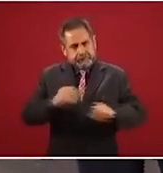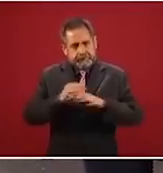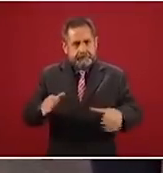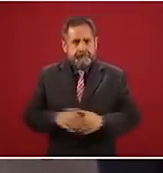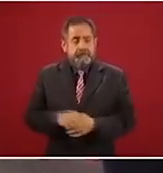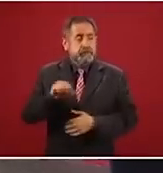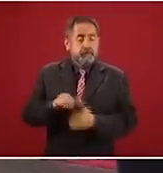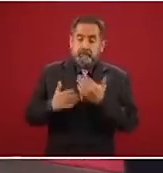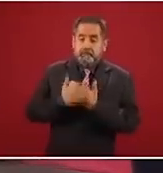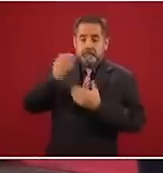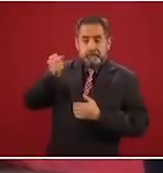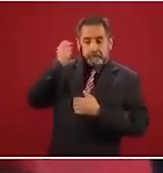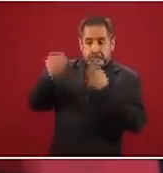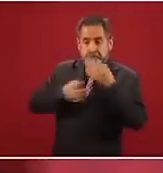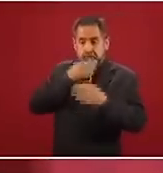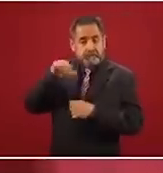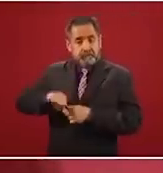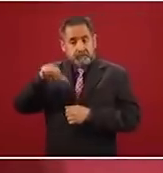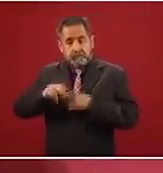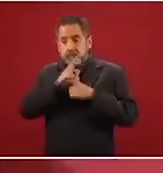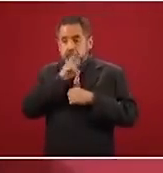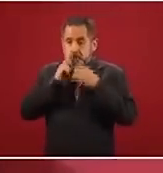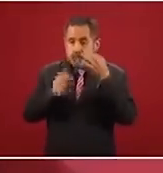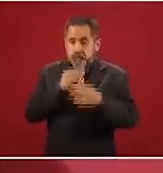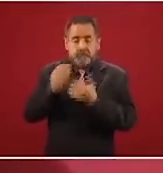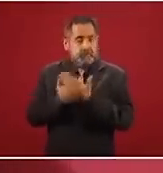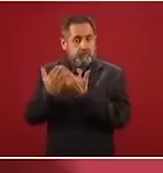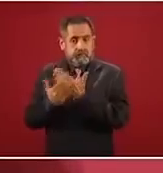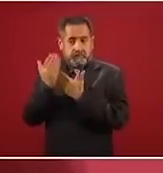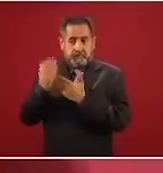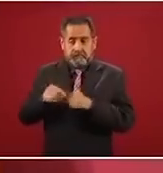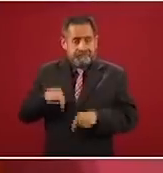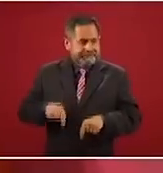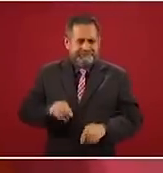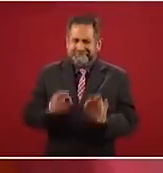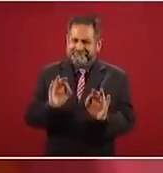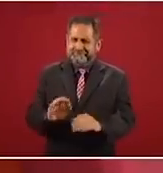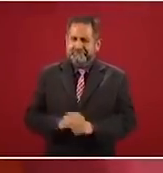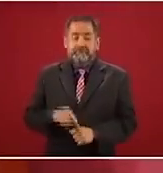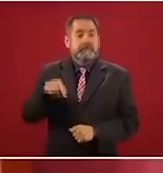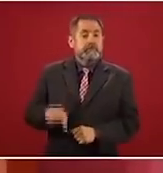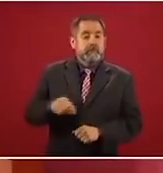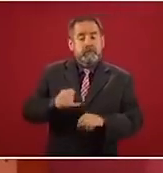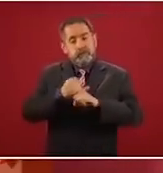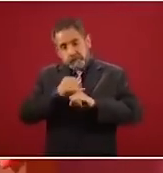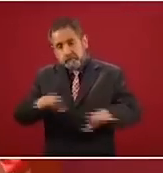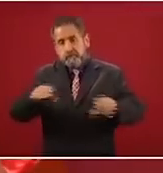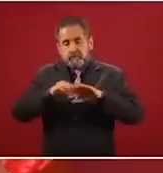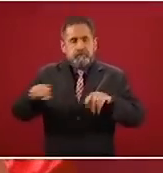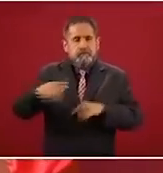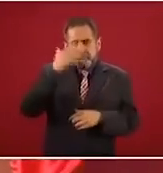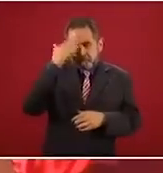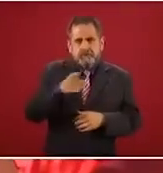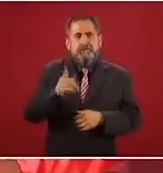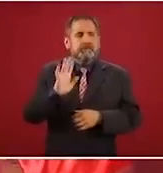las mañaneras son de lo mejor, porque aquí nos informamos todos,